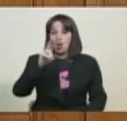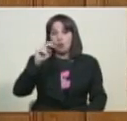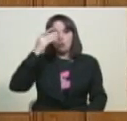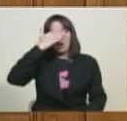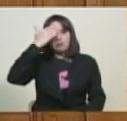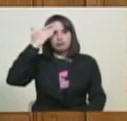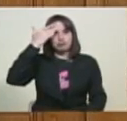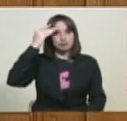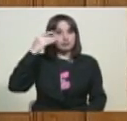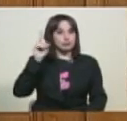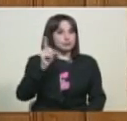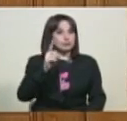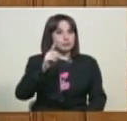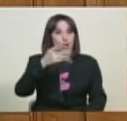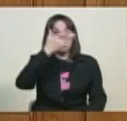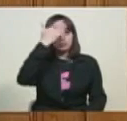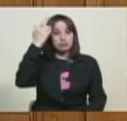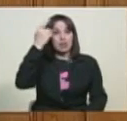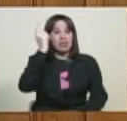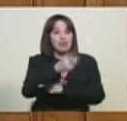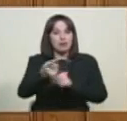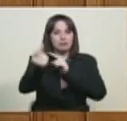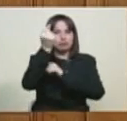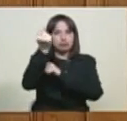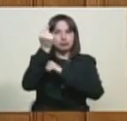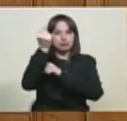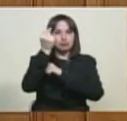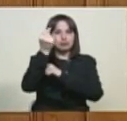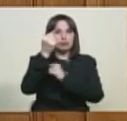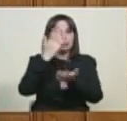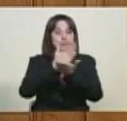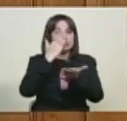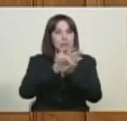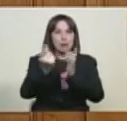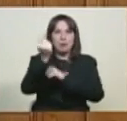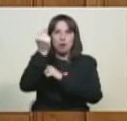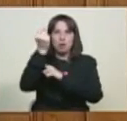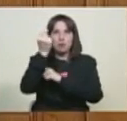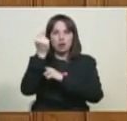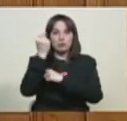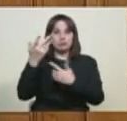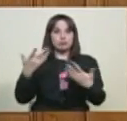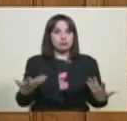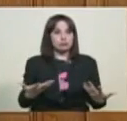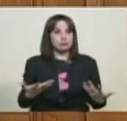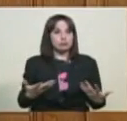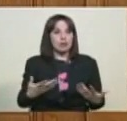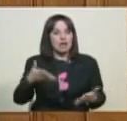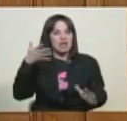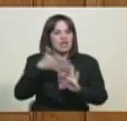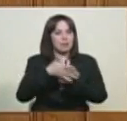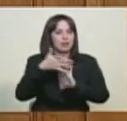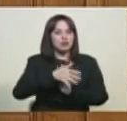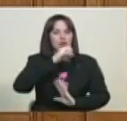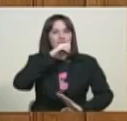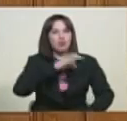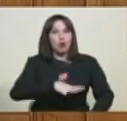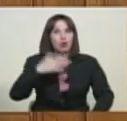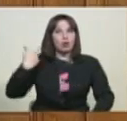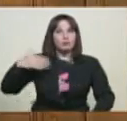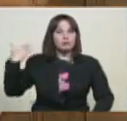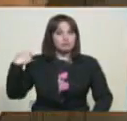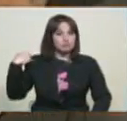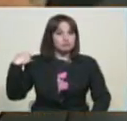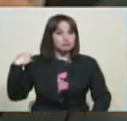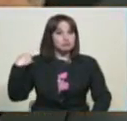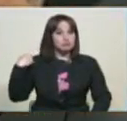eso. Siempre hace falta recordar, compañeros, compañeras, lo que fue